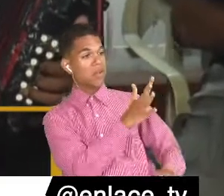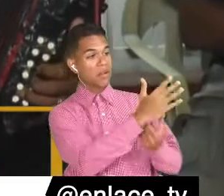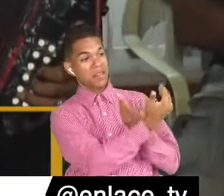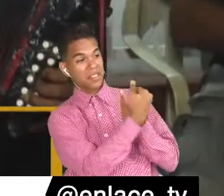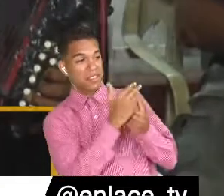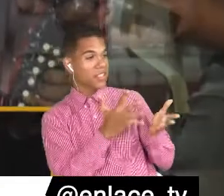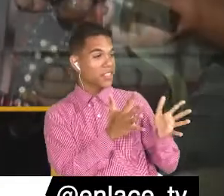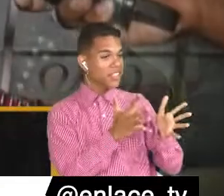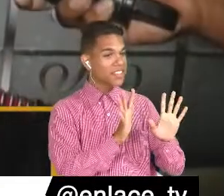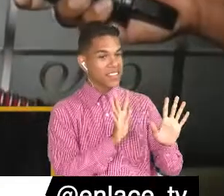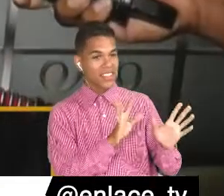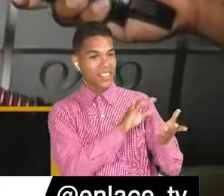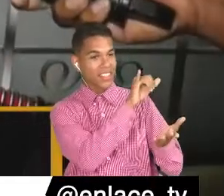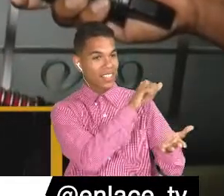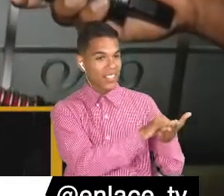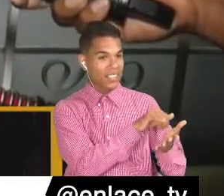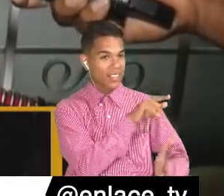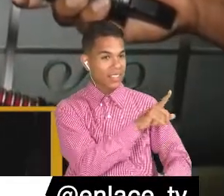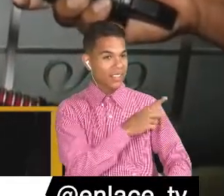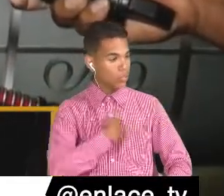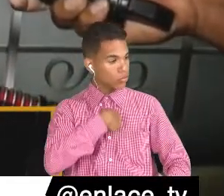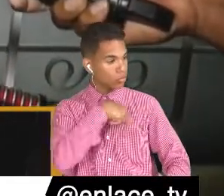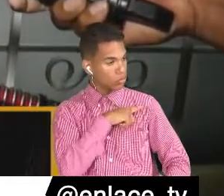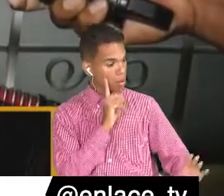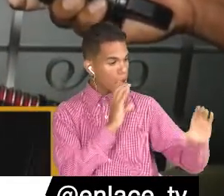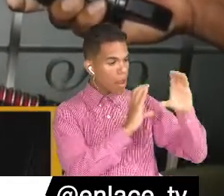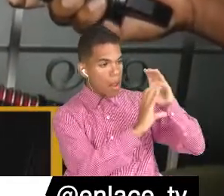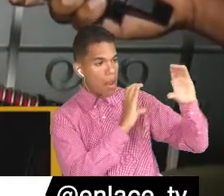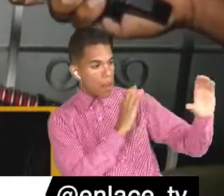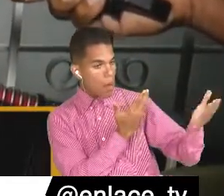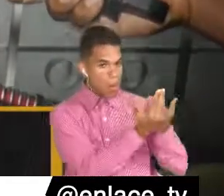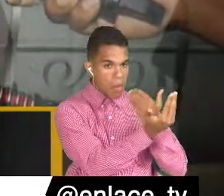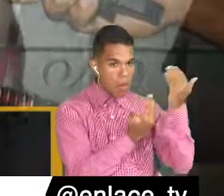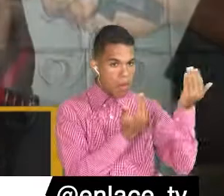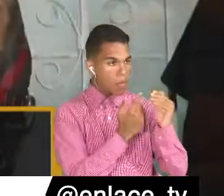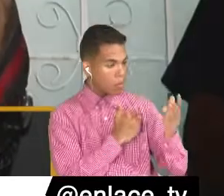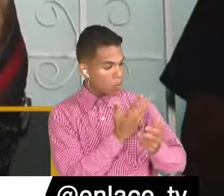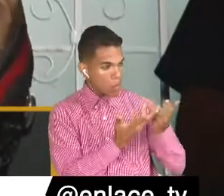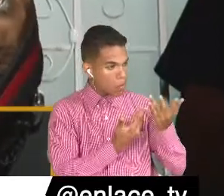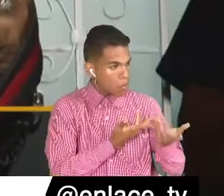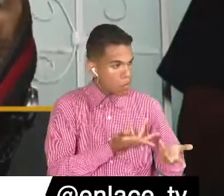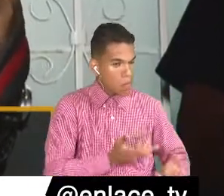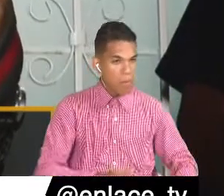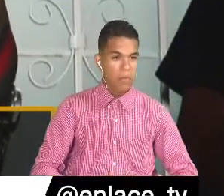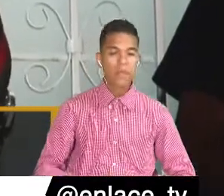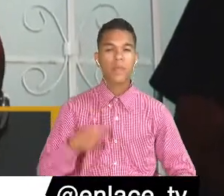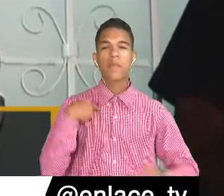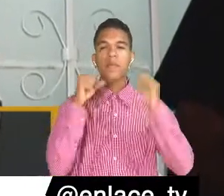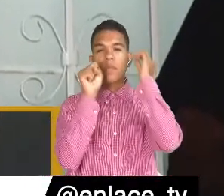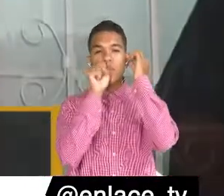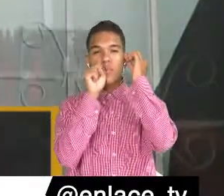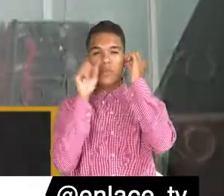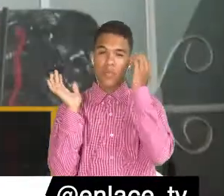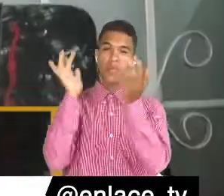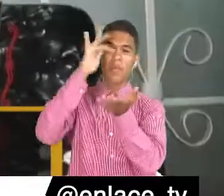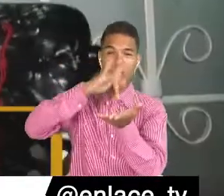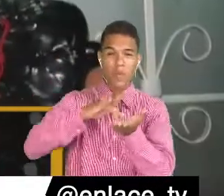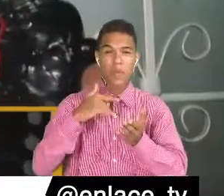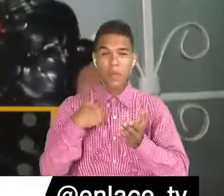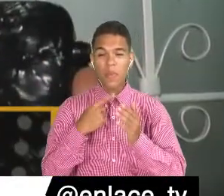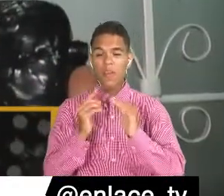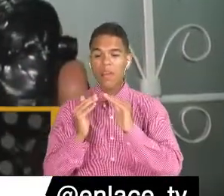hecho presente, se encuentra delante de nosotros comunicándonos el caso y ayudándonos en todo lo que más puede. El Poli llegó a Barranca Bermeja cuando la ciudad no iba más allá del